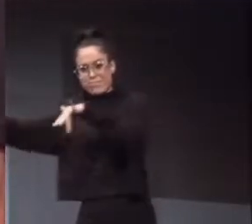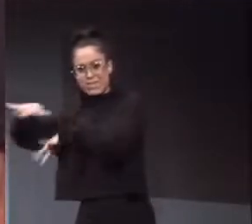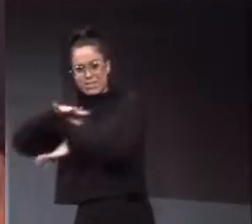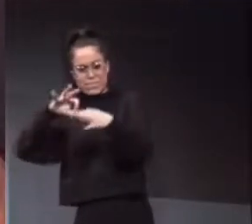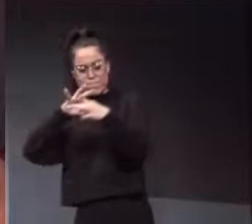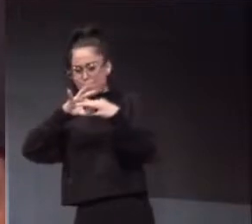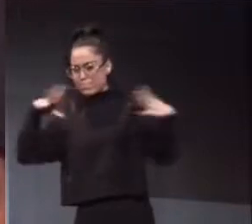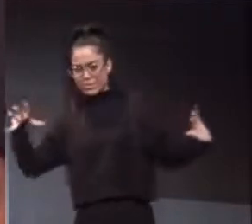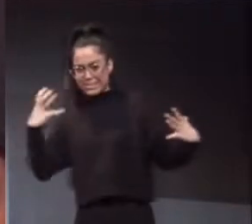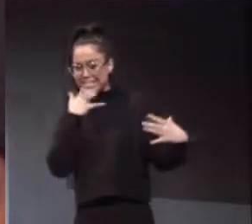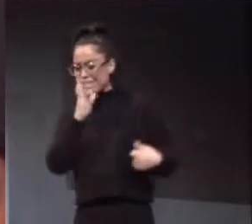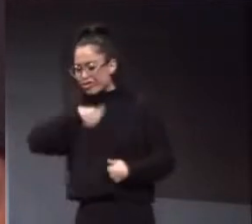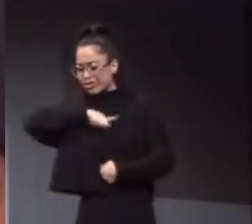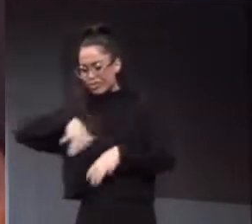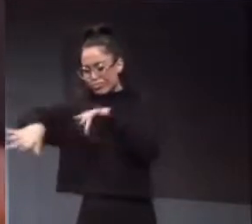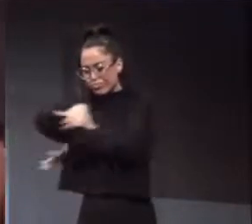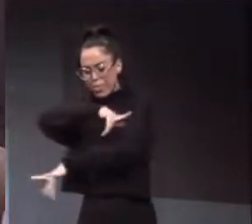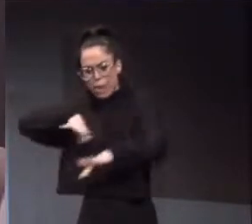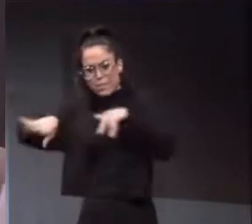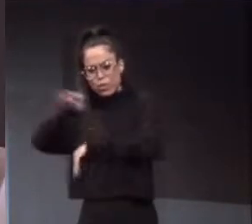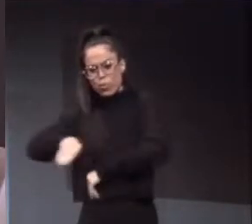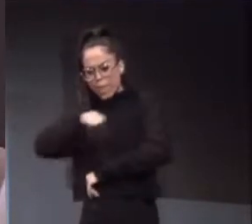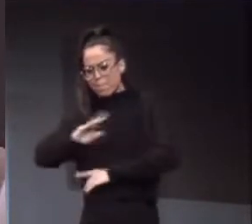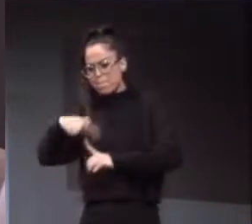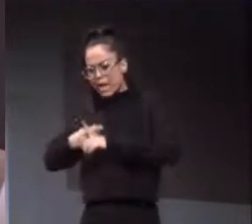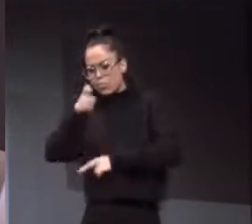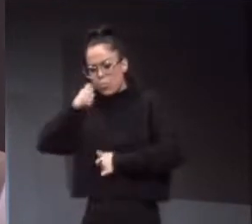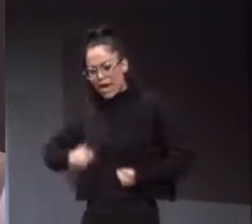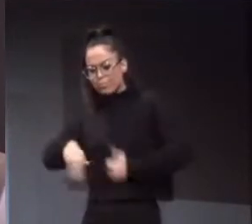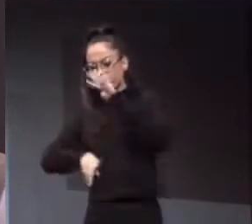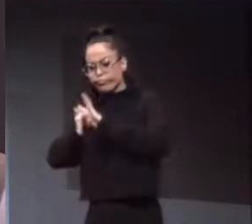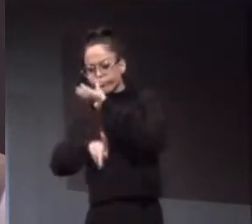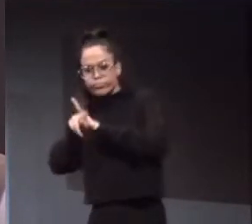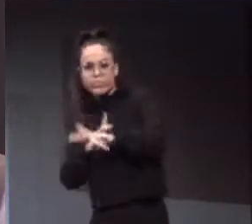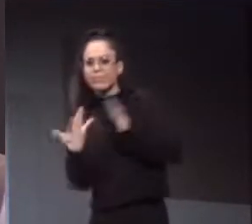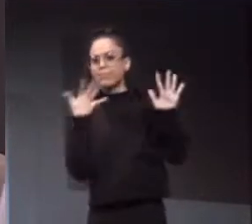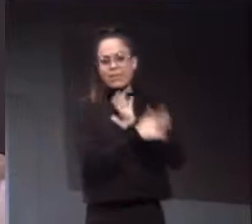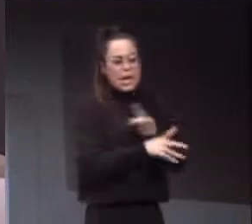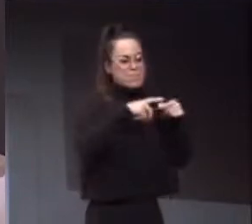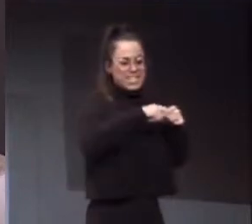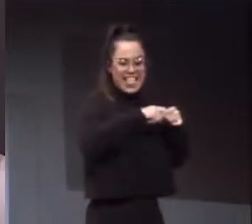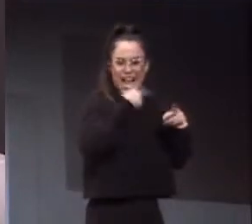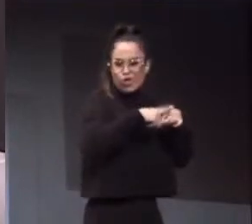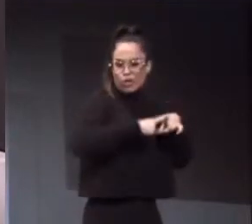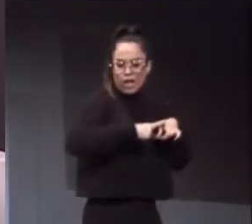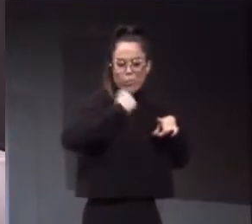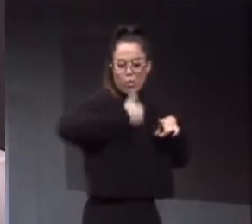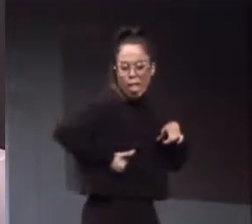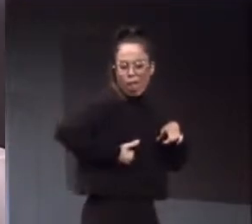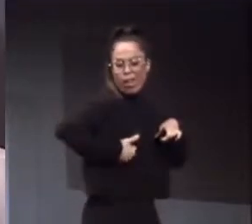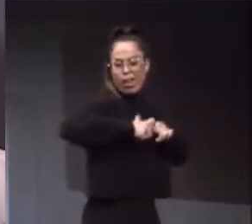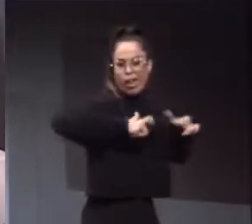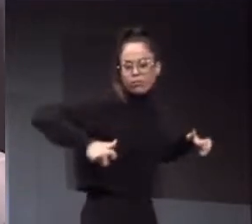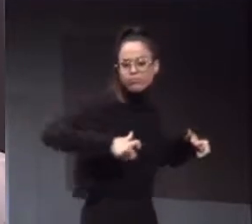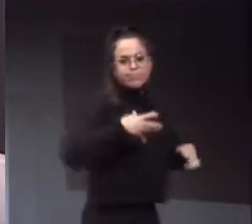como especie o sea que no sólo hace falta o sea que quiere decir que no